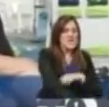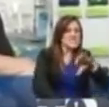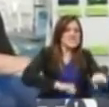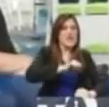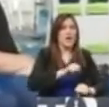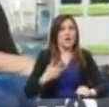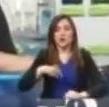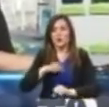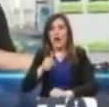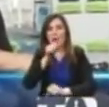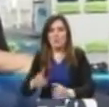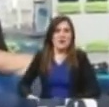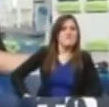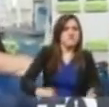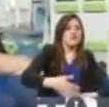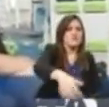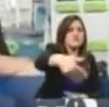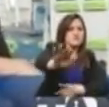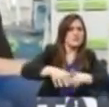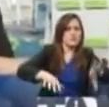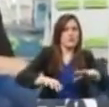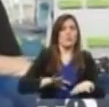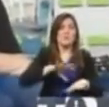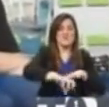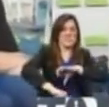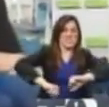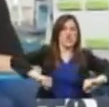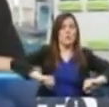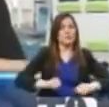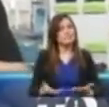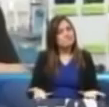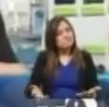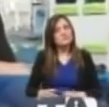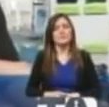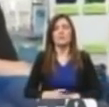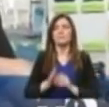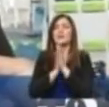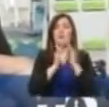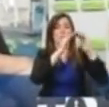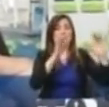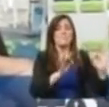ahí lanzándoles un poco de agua y todo lo demás. Y queremos pedir que si nos retiran el